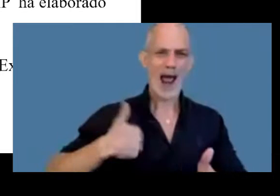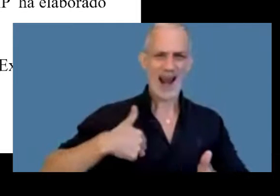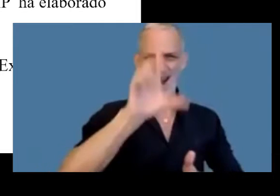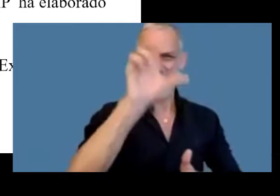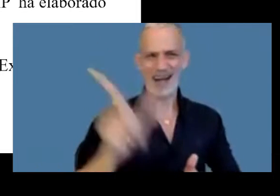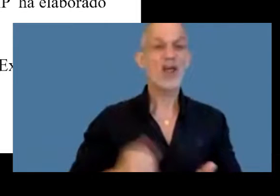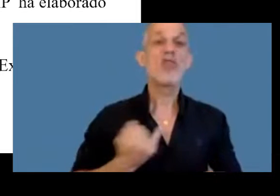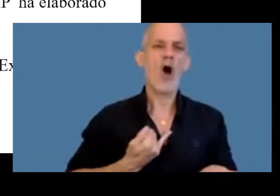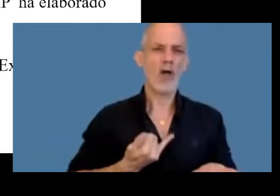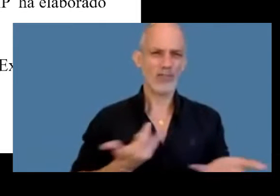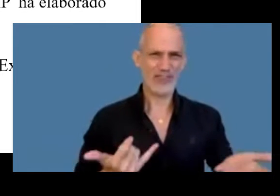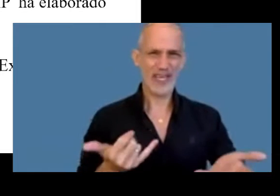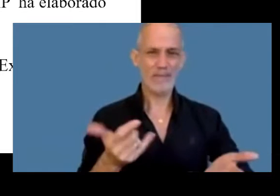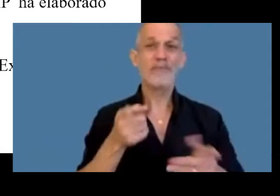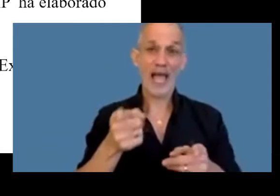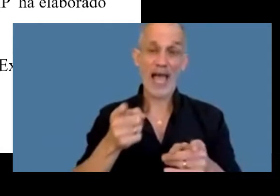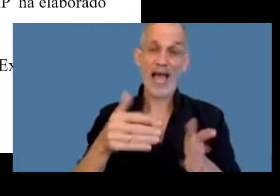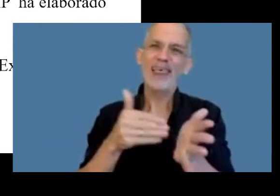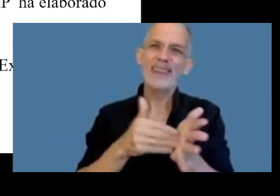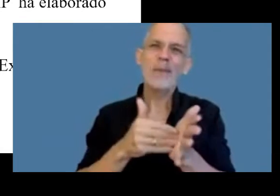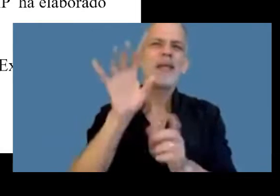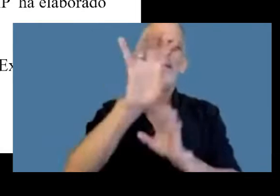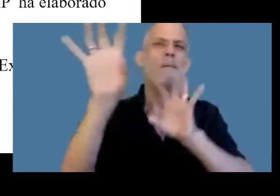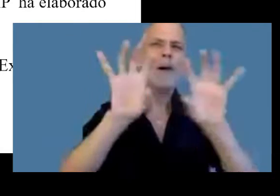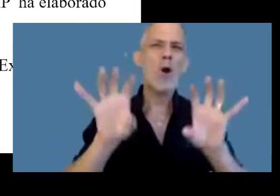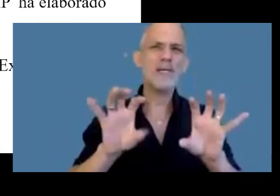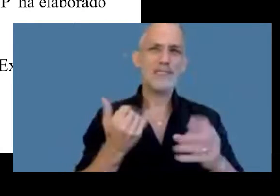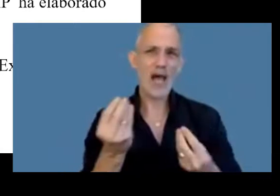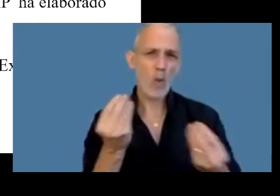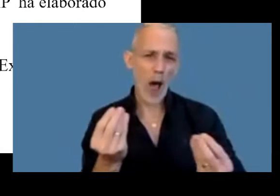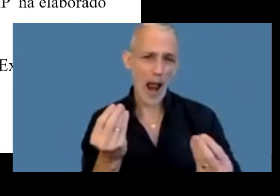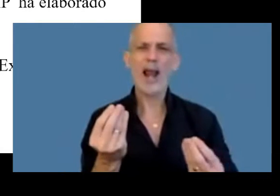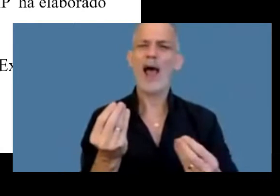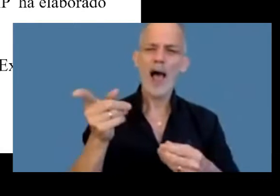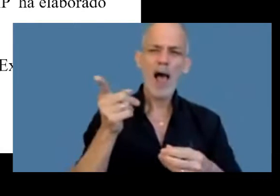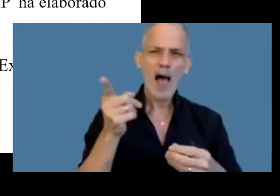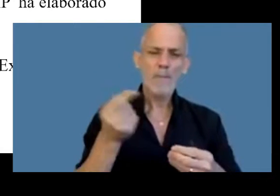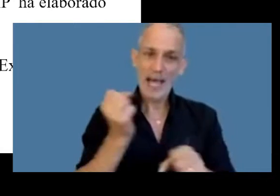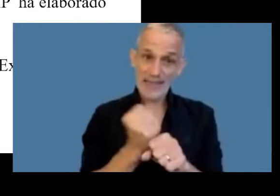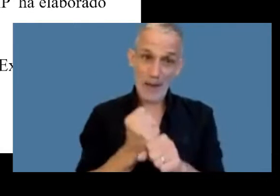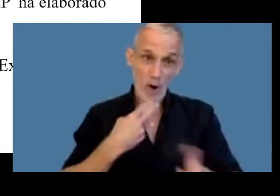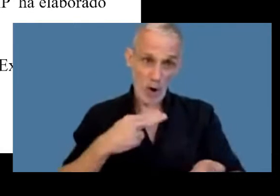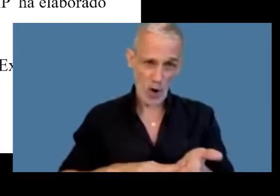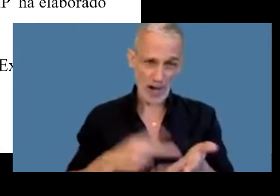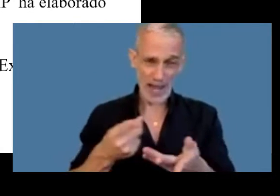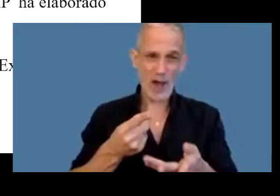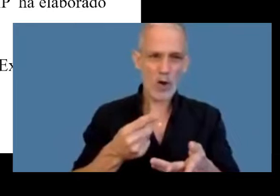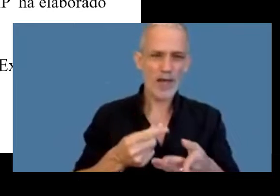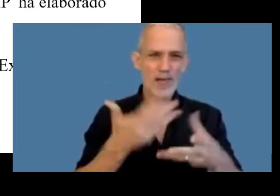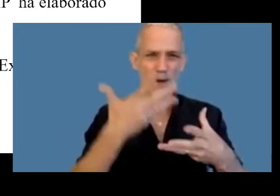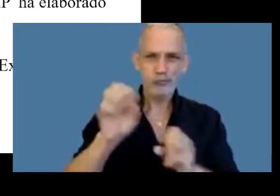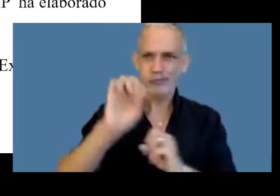referencia a en qué provincia estoy midiendo esta actividad, va a